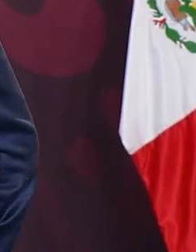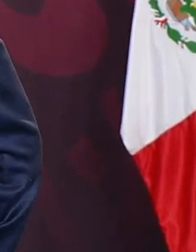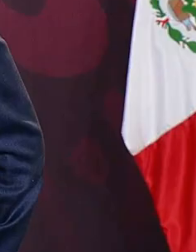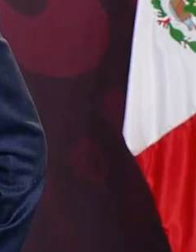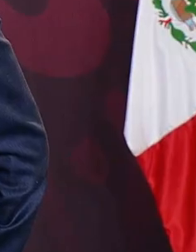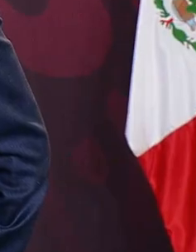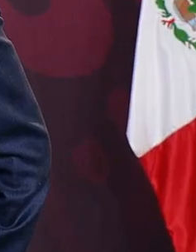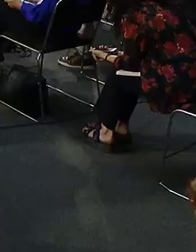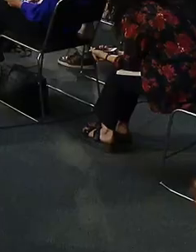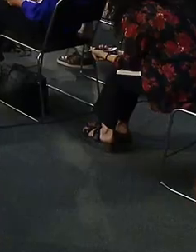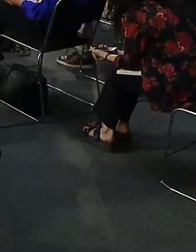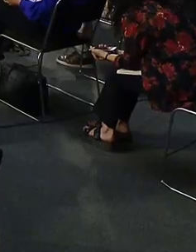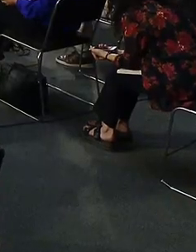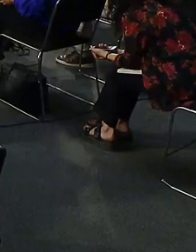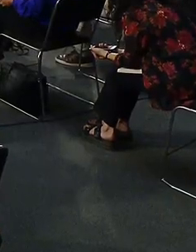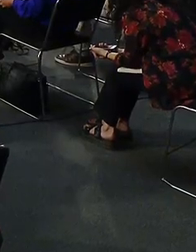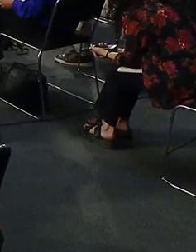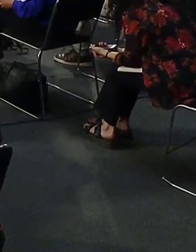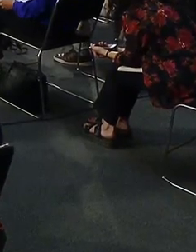migración de